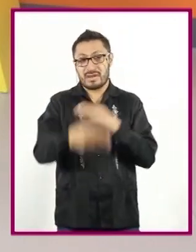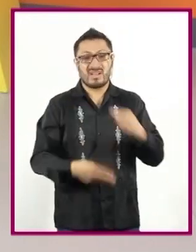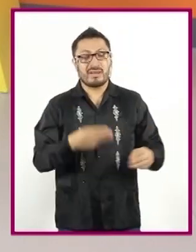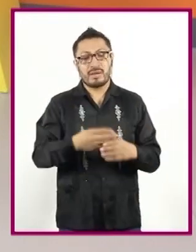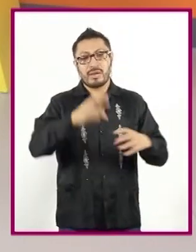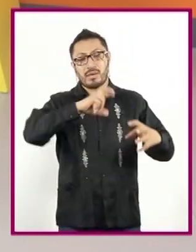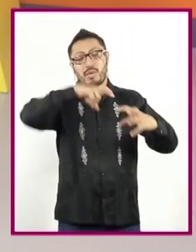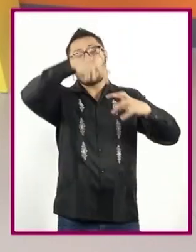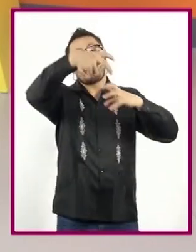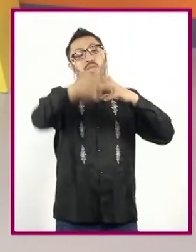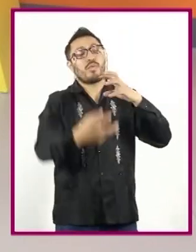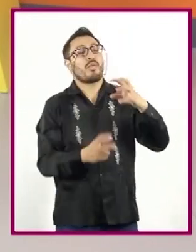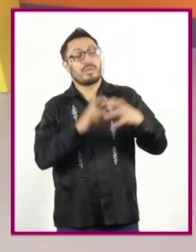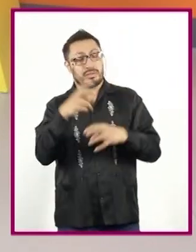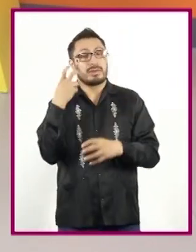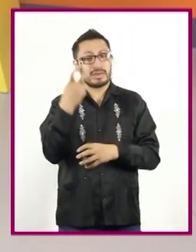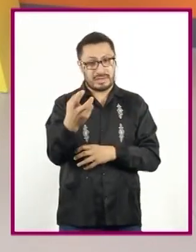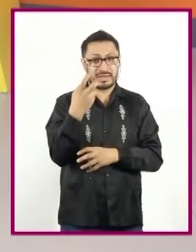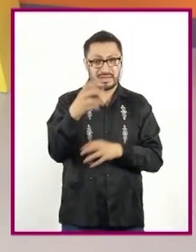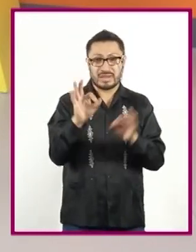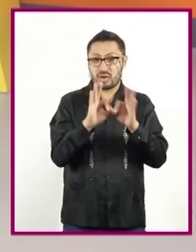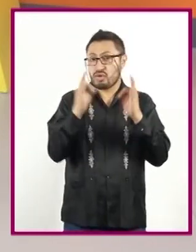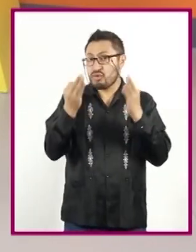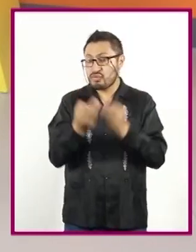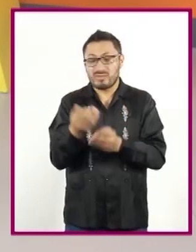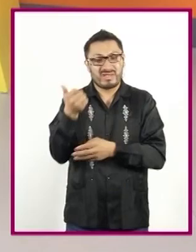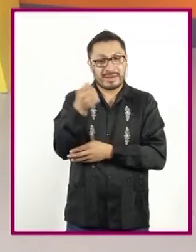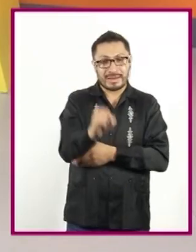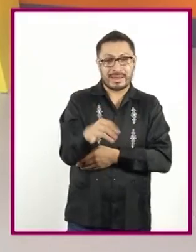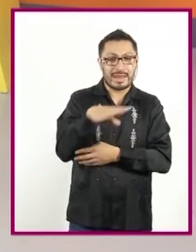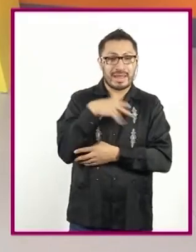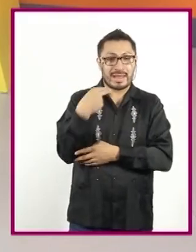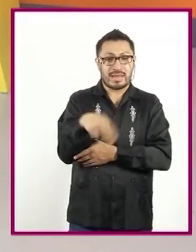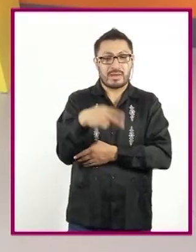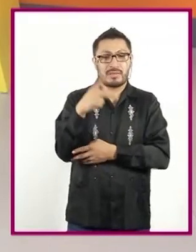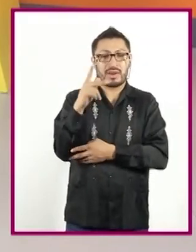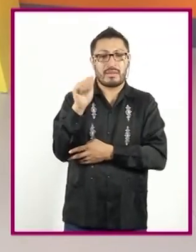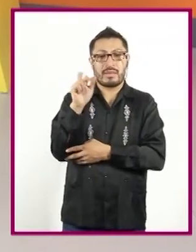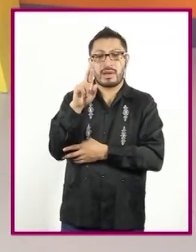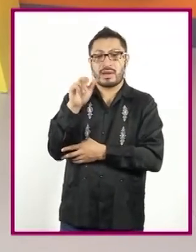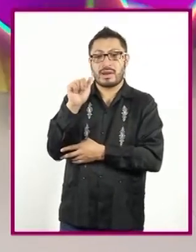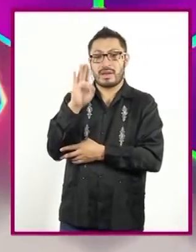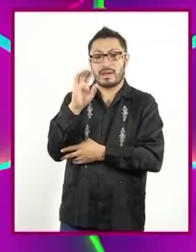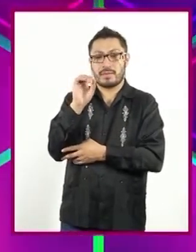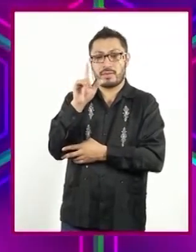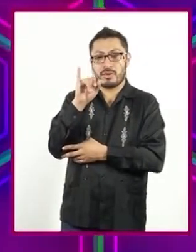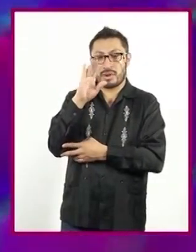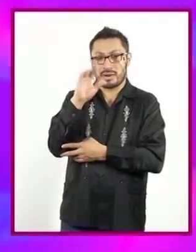por ello que las antenas con esta forma llevan el nombre de antenas parabólicas.